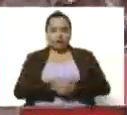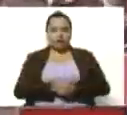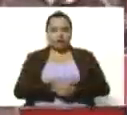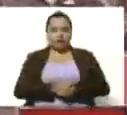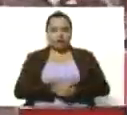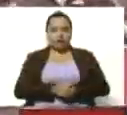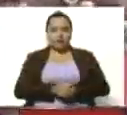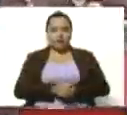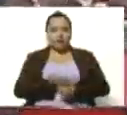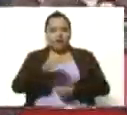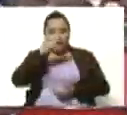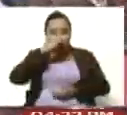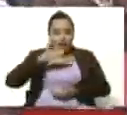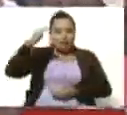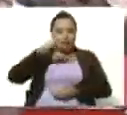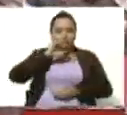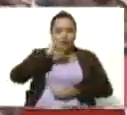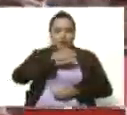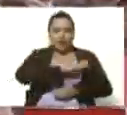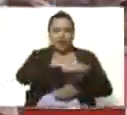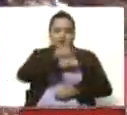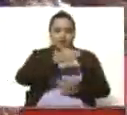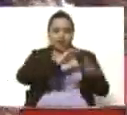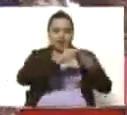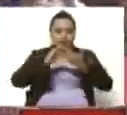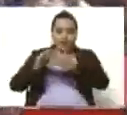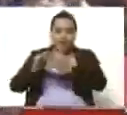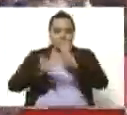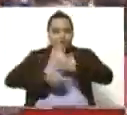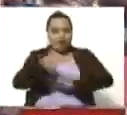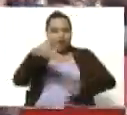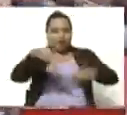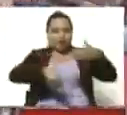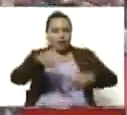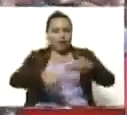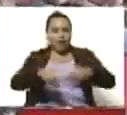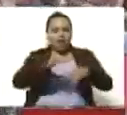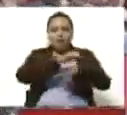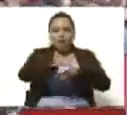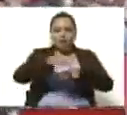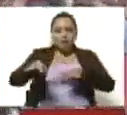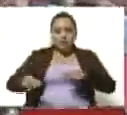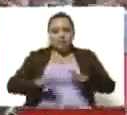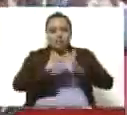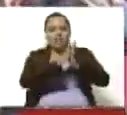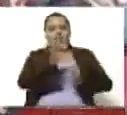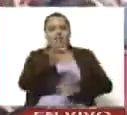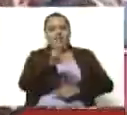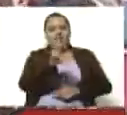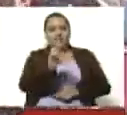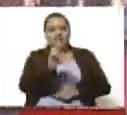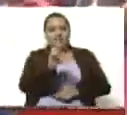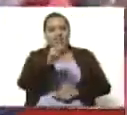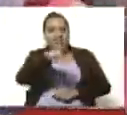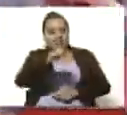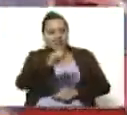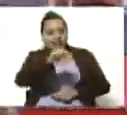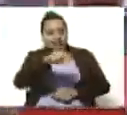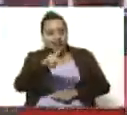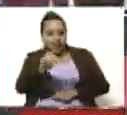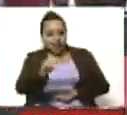la adulta mayor jefa de comunidad más votada del Municipio San Fernando nismania